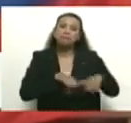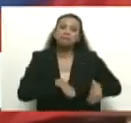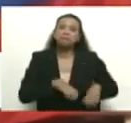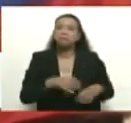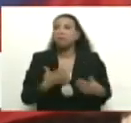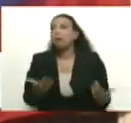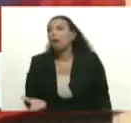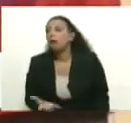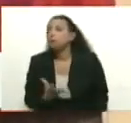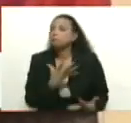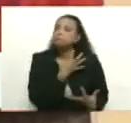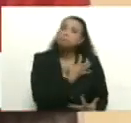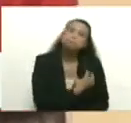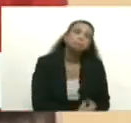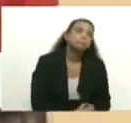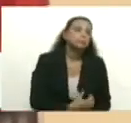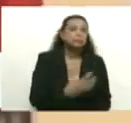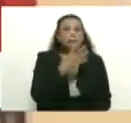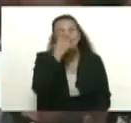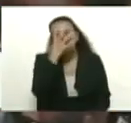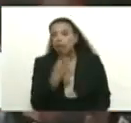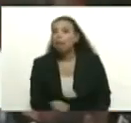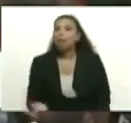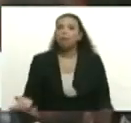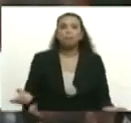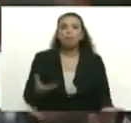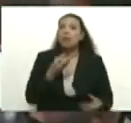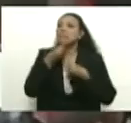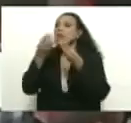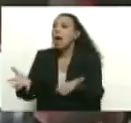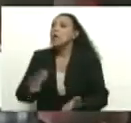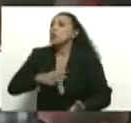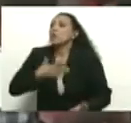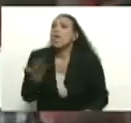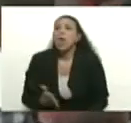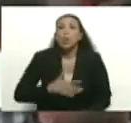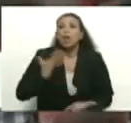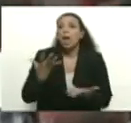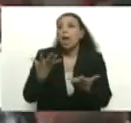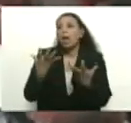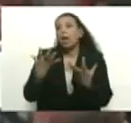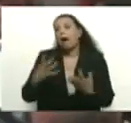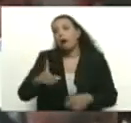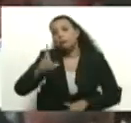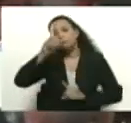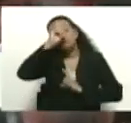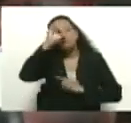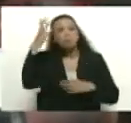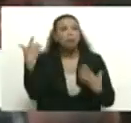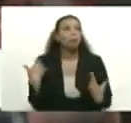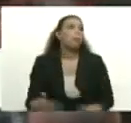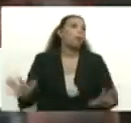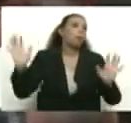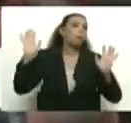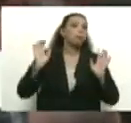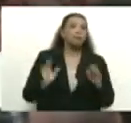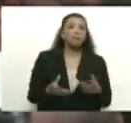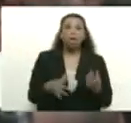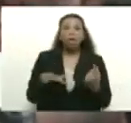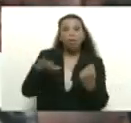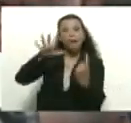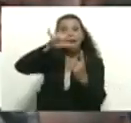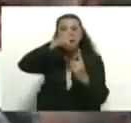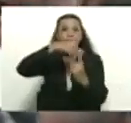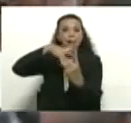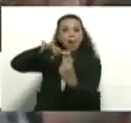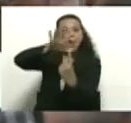Es fácil desmoralizarse cuando a uno no se le dan las cosas que uno quiere, se decepciona. Es fácil ser manipulado